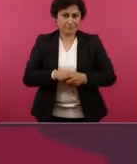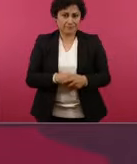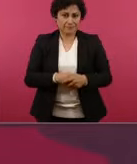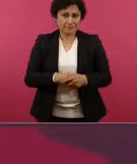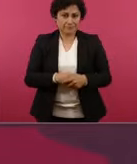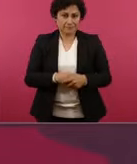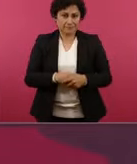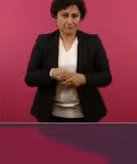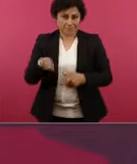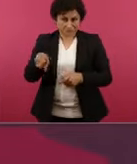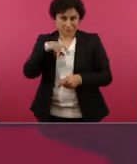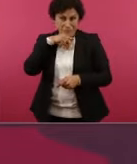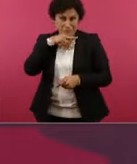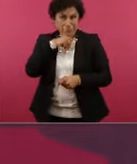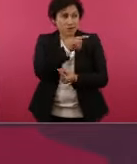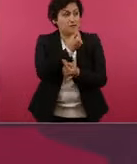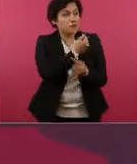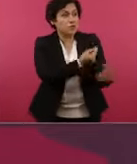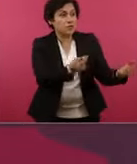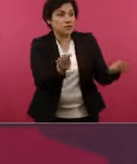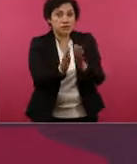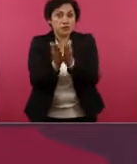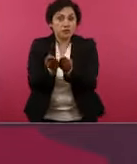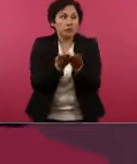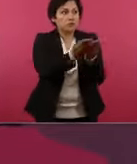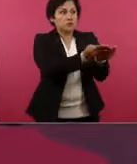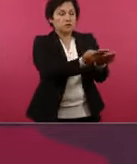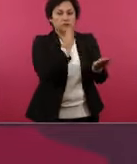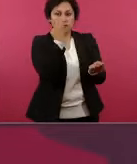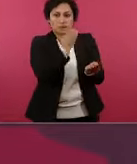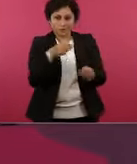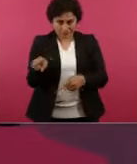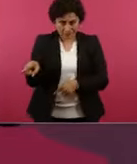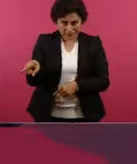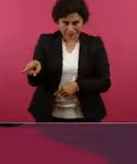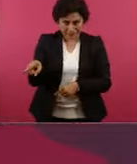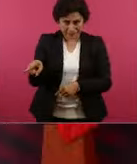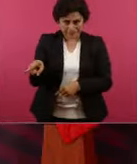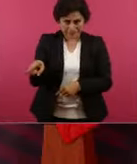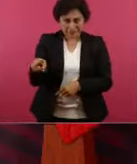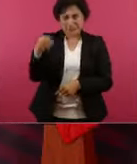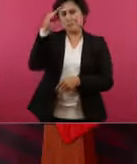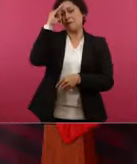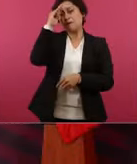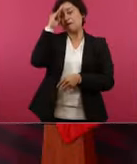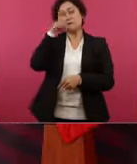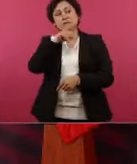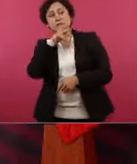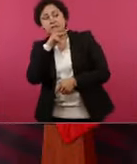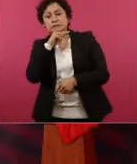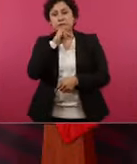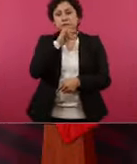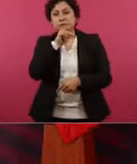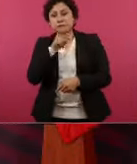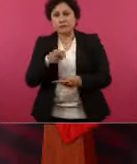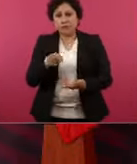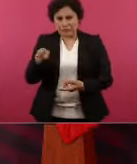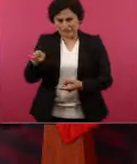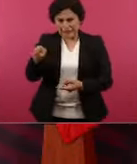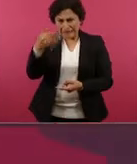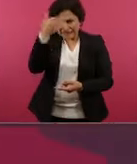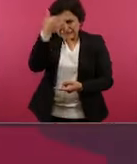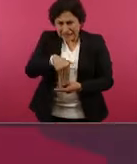¿Que tengan libros de texto? ¿Está pensando él de que si se quedan sin libros los